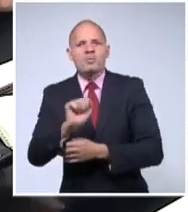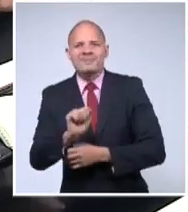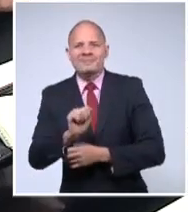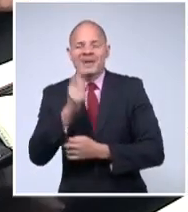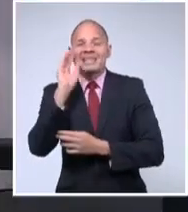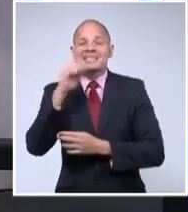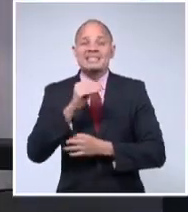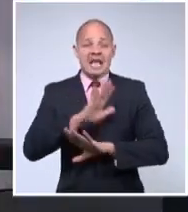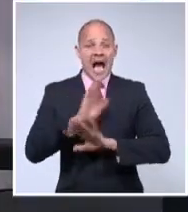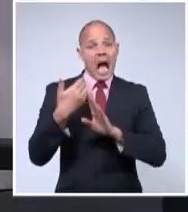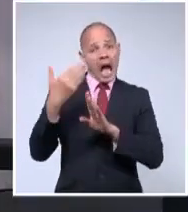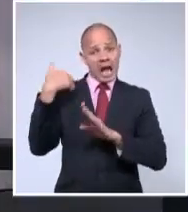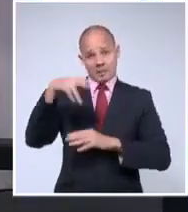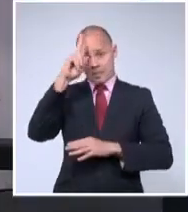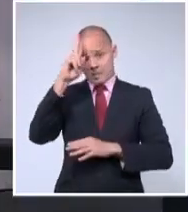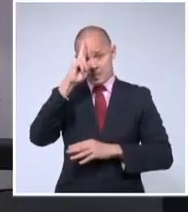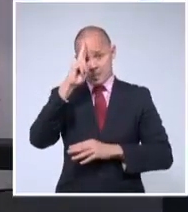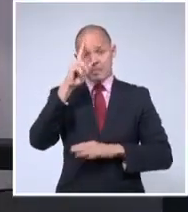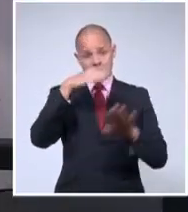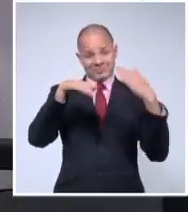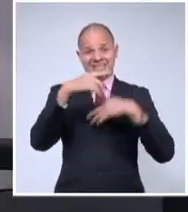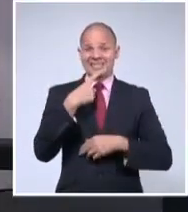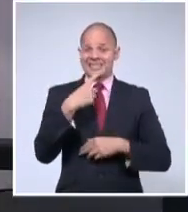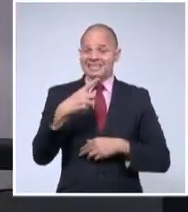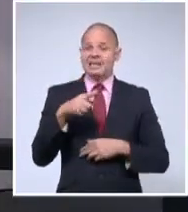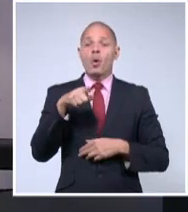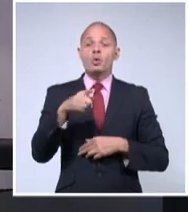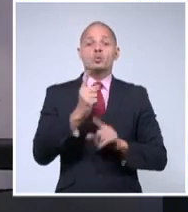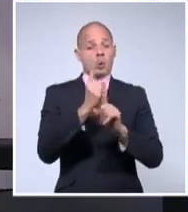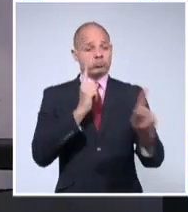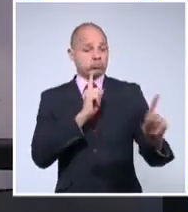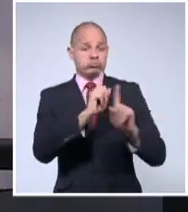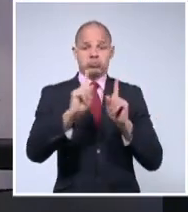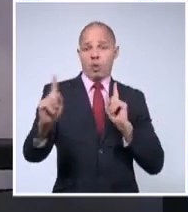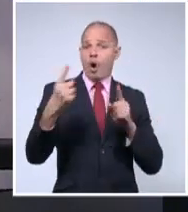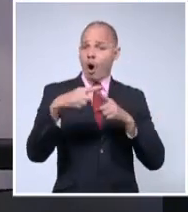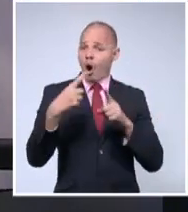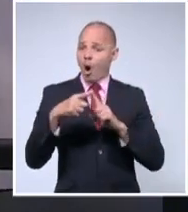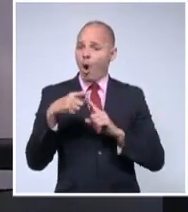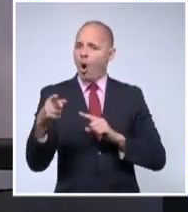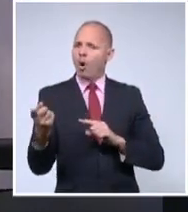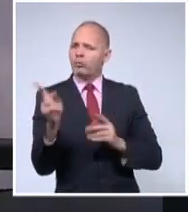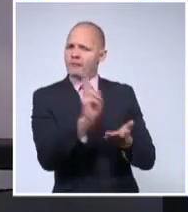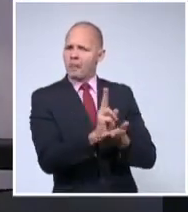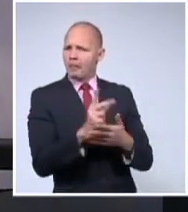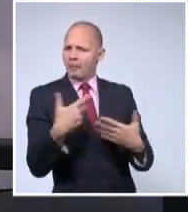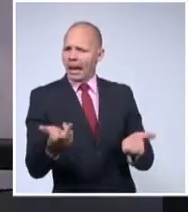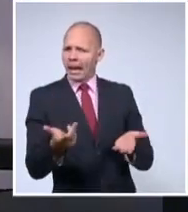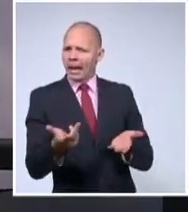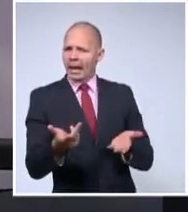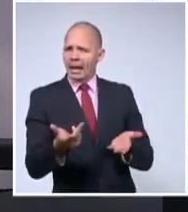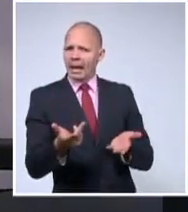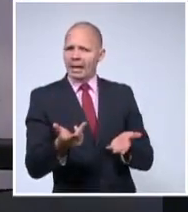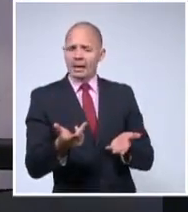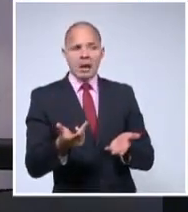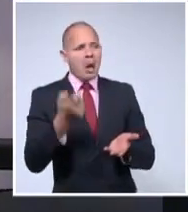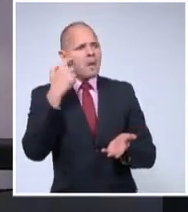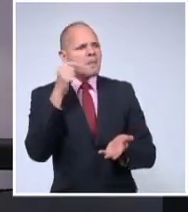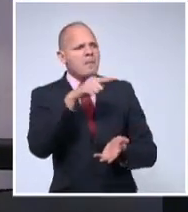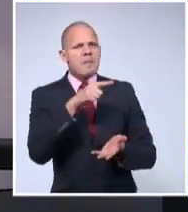normativa, acudió allí, no para auxiliarlo, no para ayudarlo, porque estas personas no eran objeto de